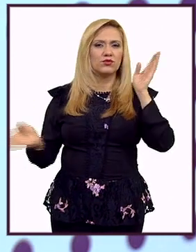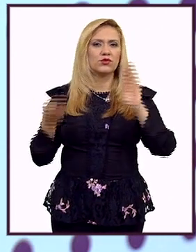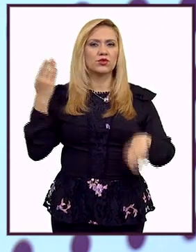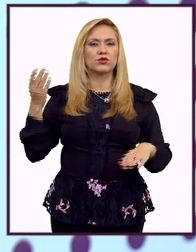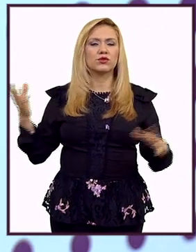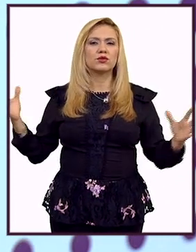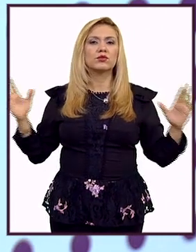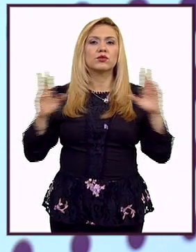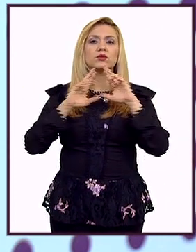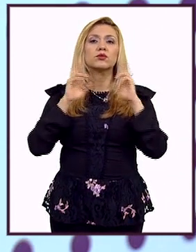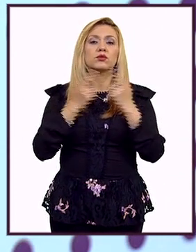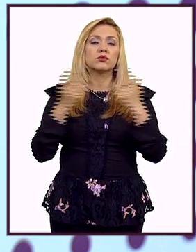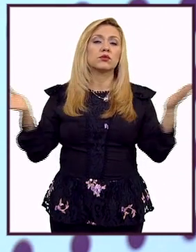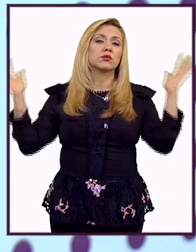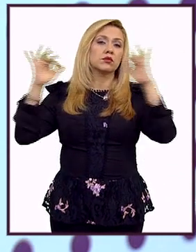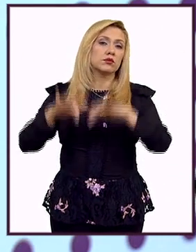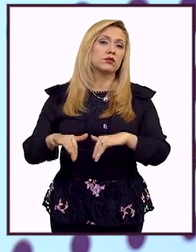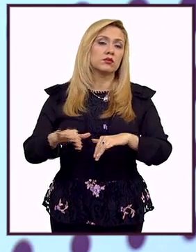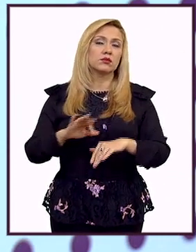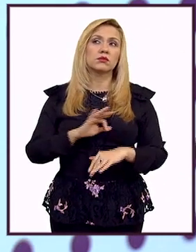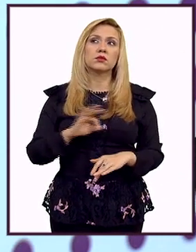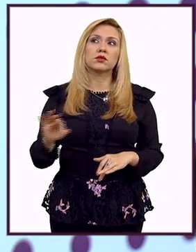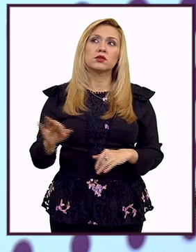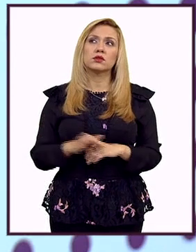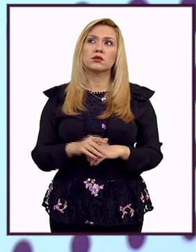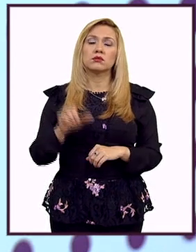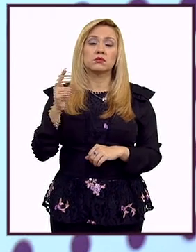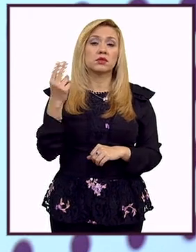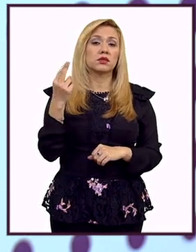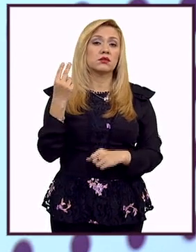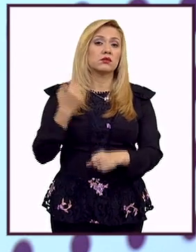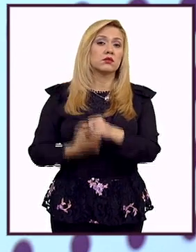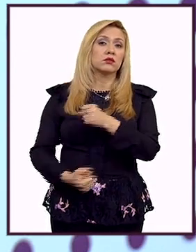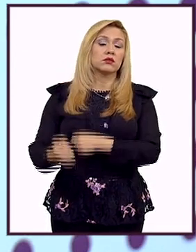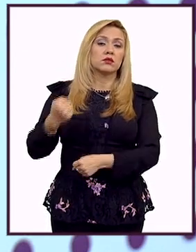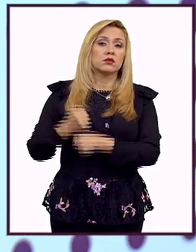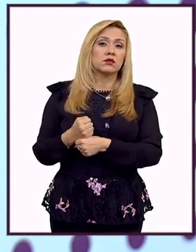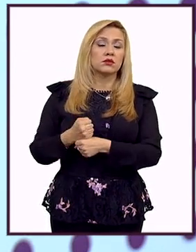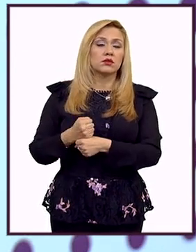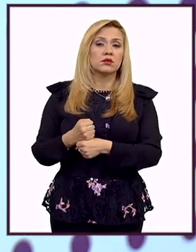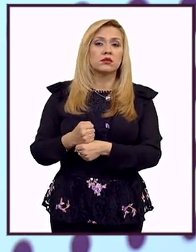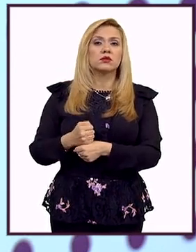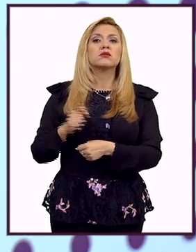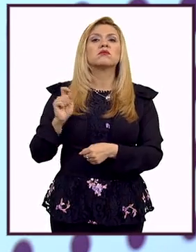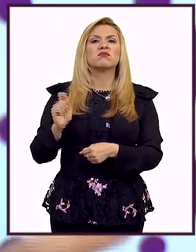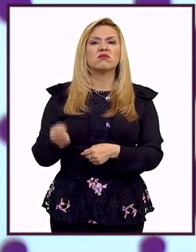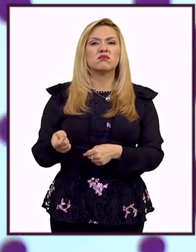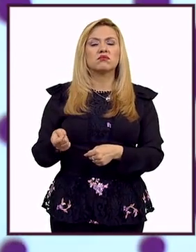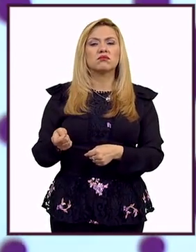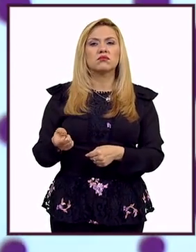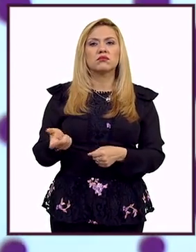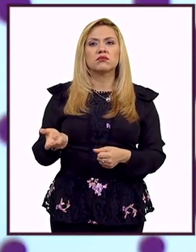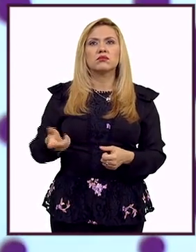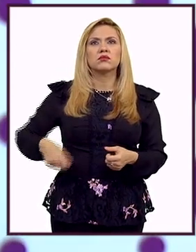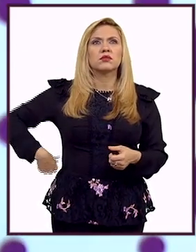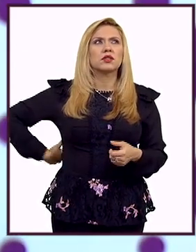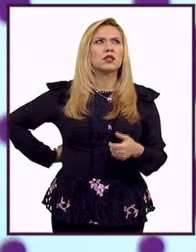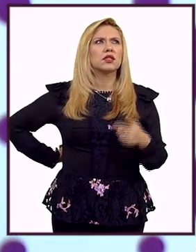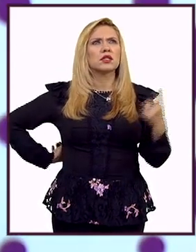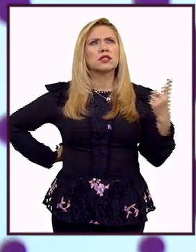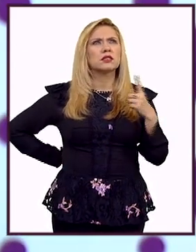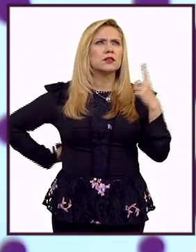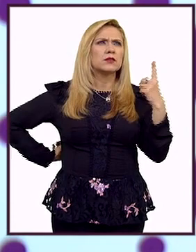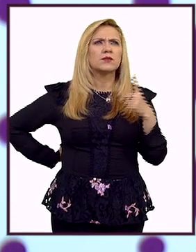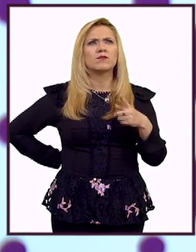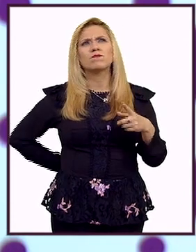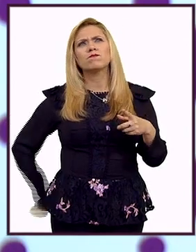se reúnen desde hace 25 años, sobre todo en contra, o sea, la Vía Campesina empezó sobre